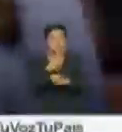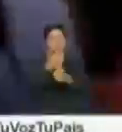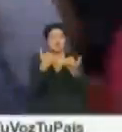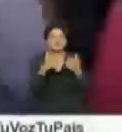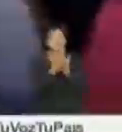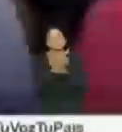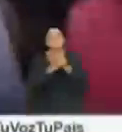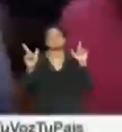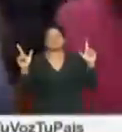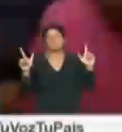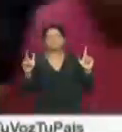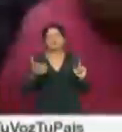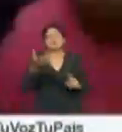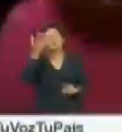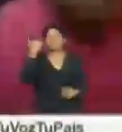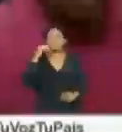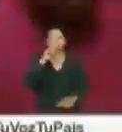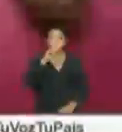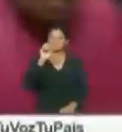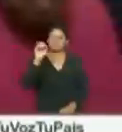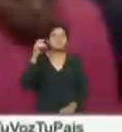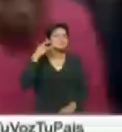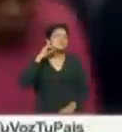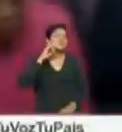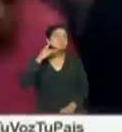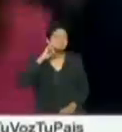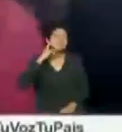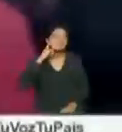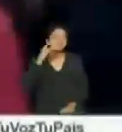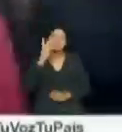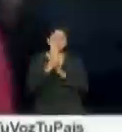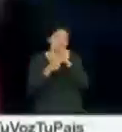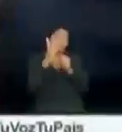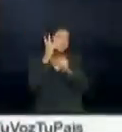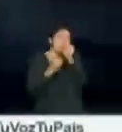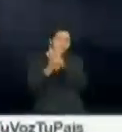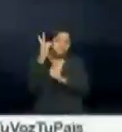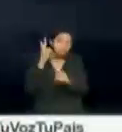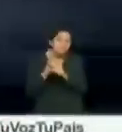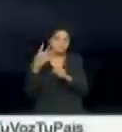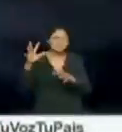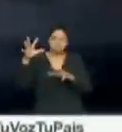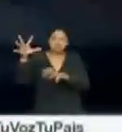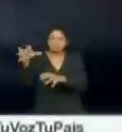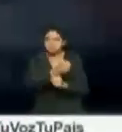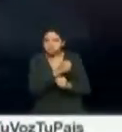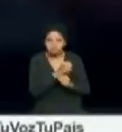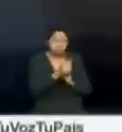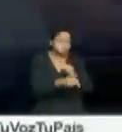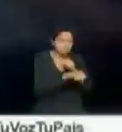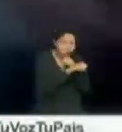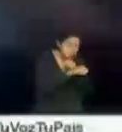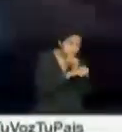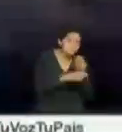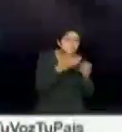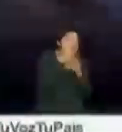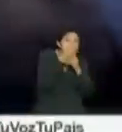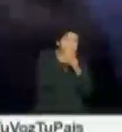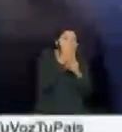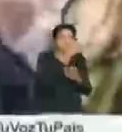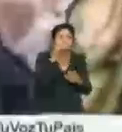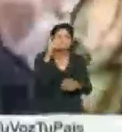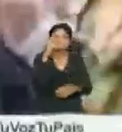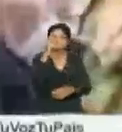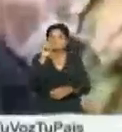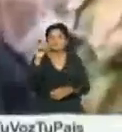Liberan a 21 de las más de 200 niñas secuestradas hace 2 años por Boko Haram en la escuela de Chibok, Nigeria. Fuentes del